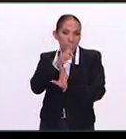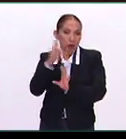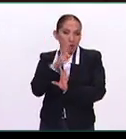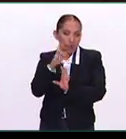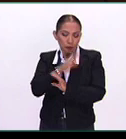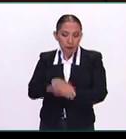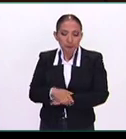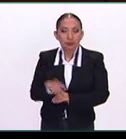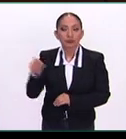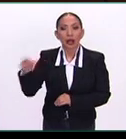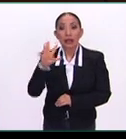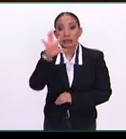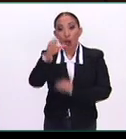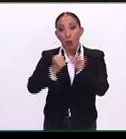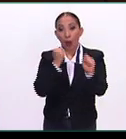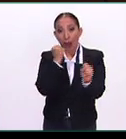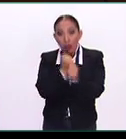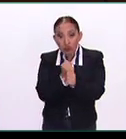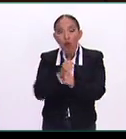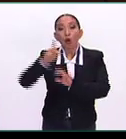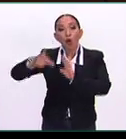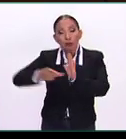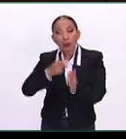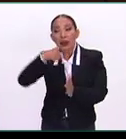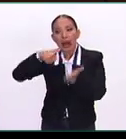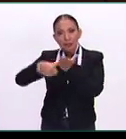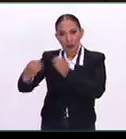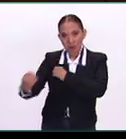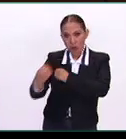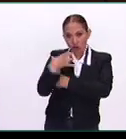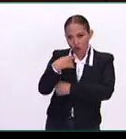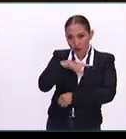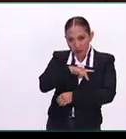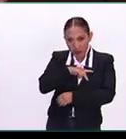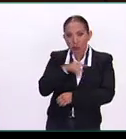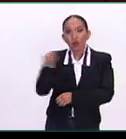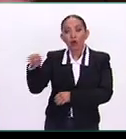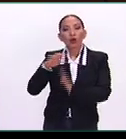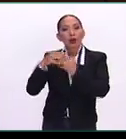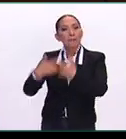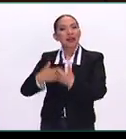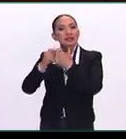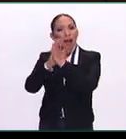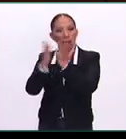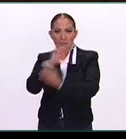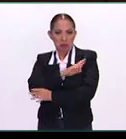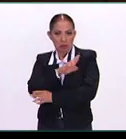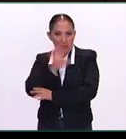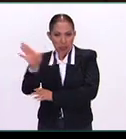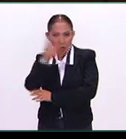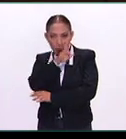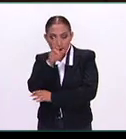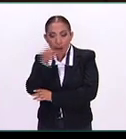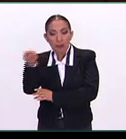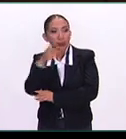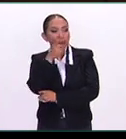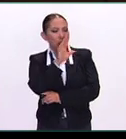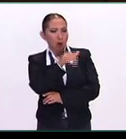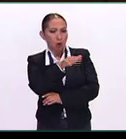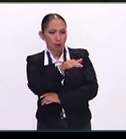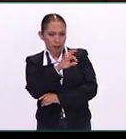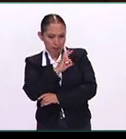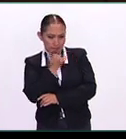Soviética. Ahora como 5 años recibí una carta de una editorial ya privada rusa y me